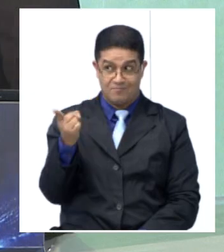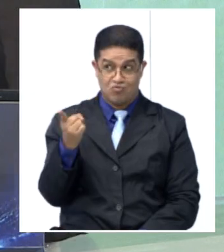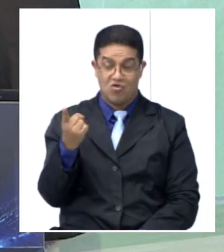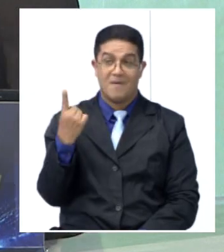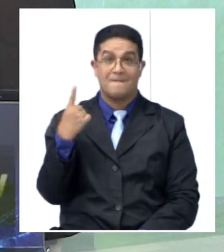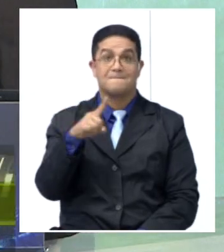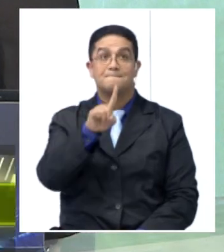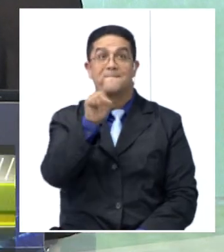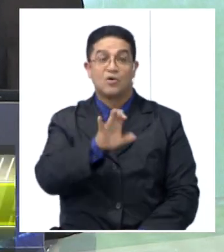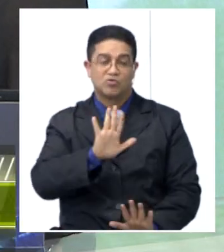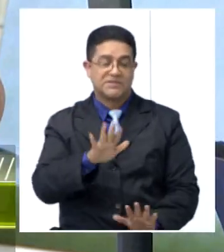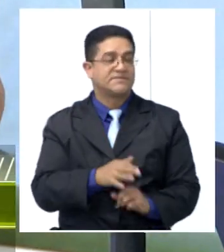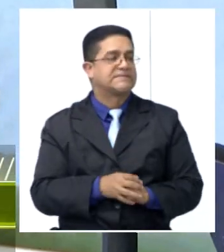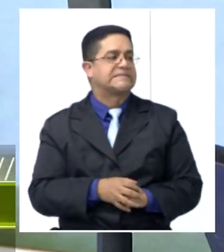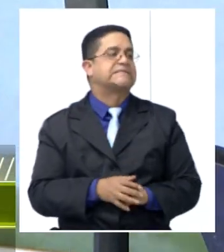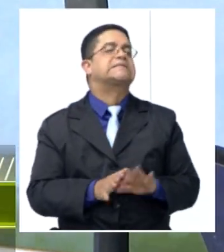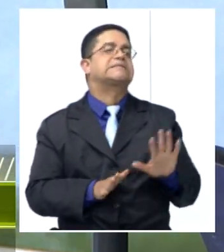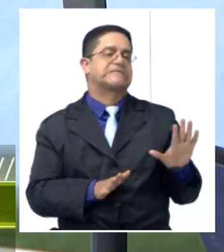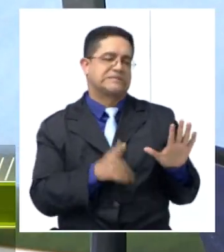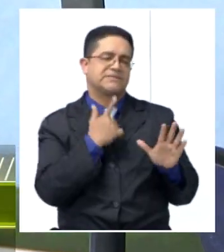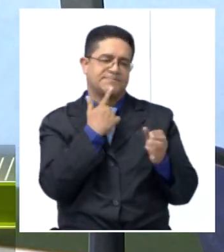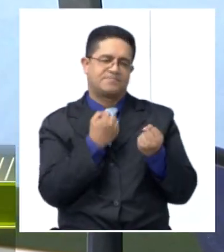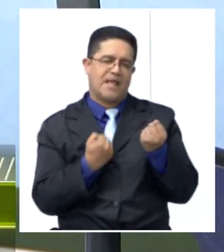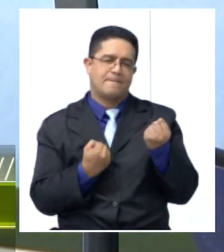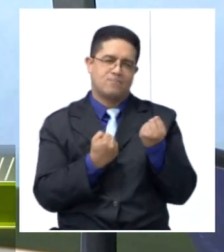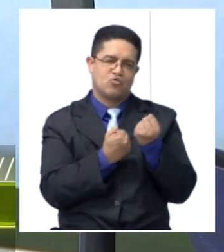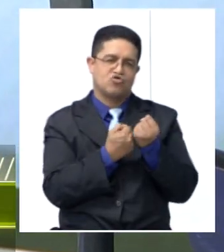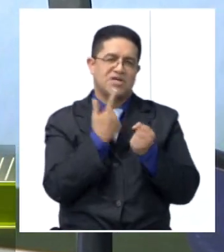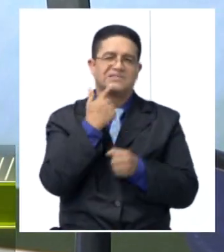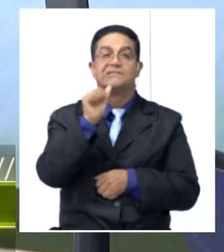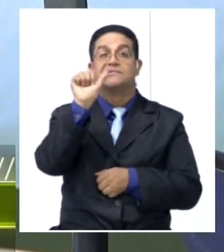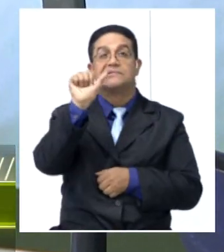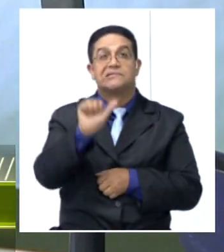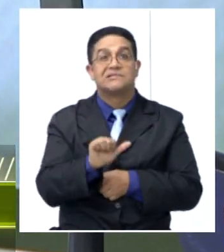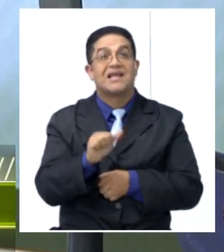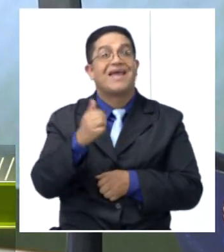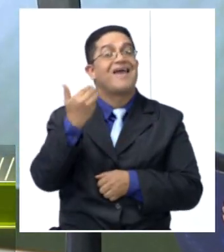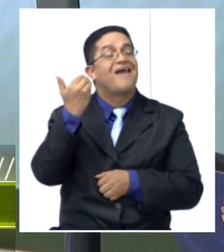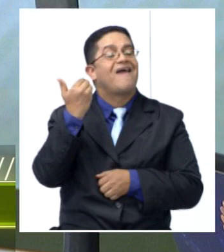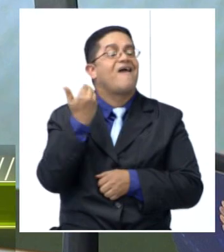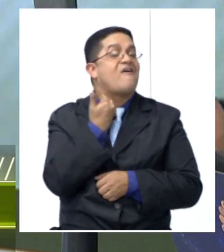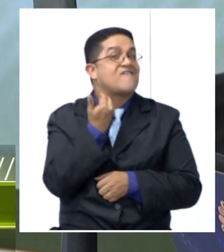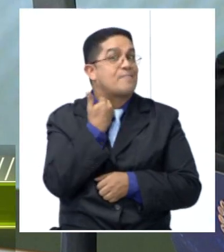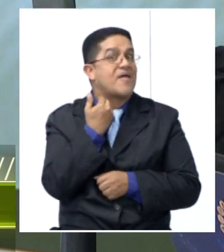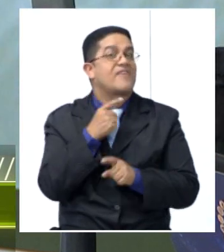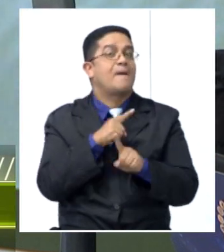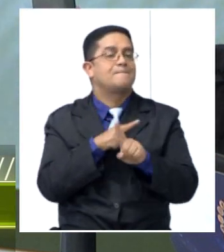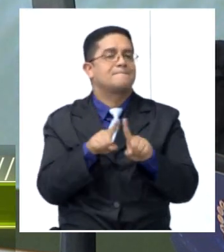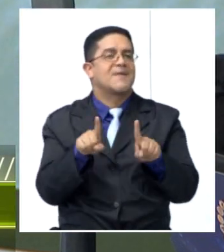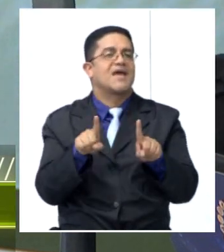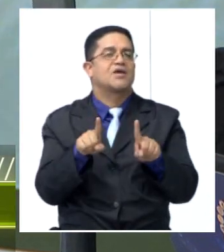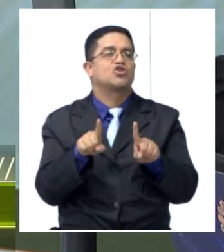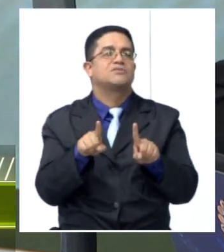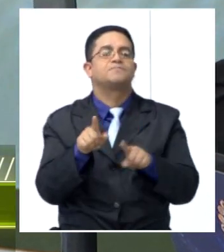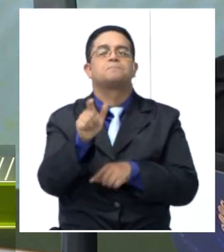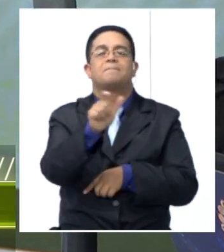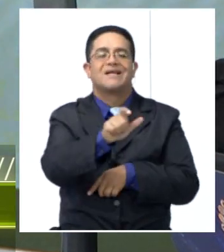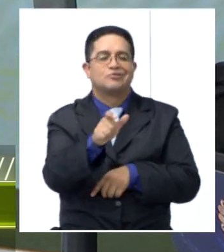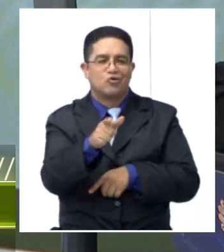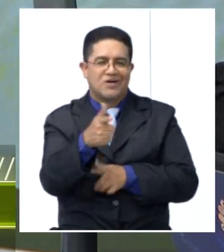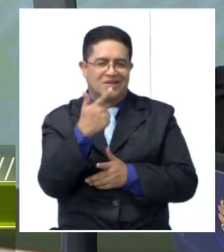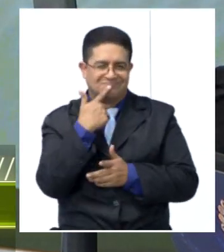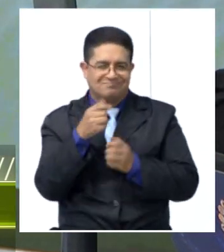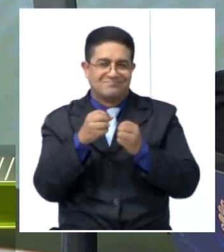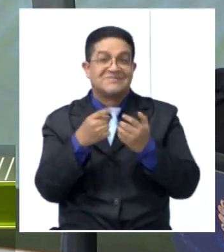pero una vamos a pregunta- reforzar. Claro, vamos a reforzar diciendo que esto es una enfermedad crónica, pero es episódica. Muy Es bien. decir, la persona tiene que tener, para decir que